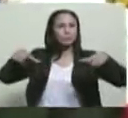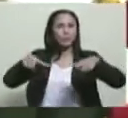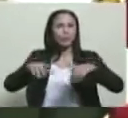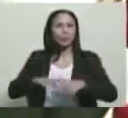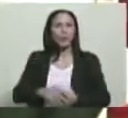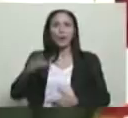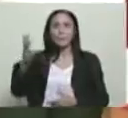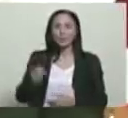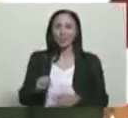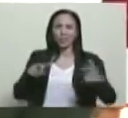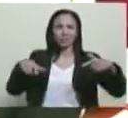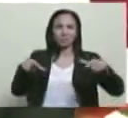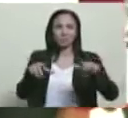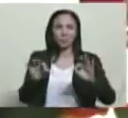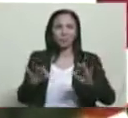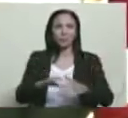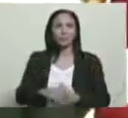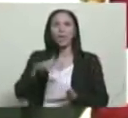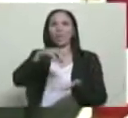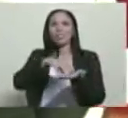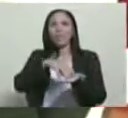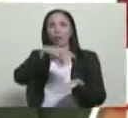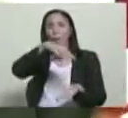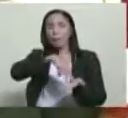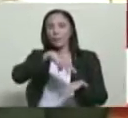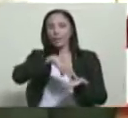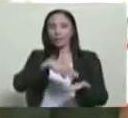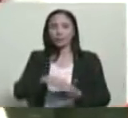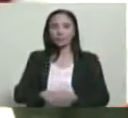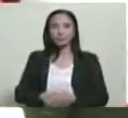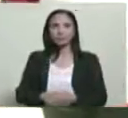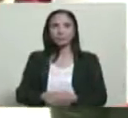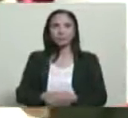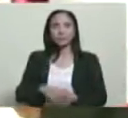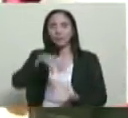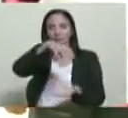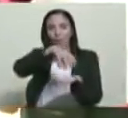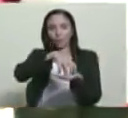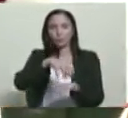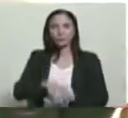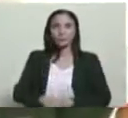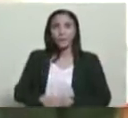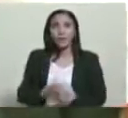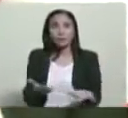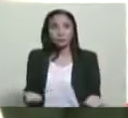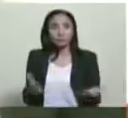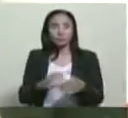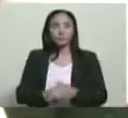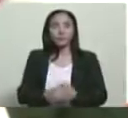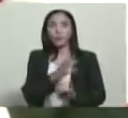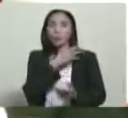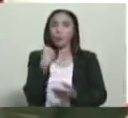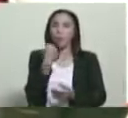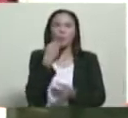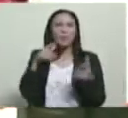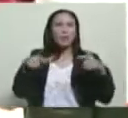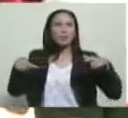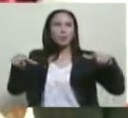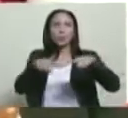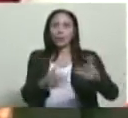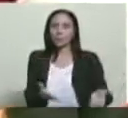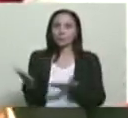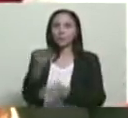en Petare, Estado Miranda. Bueno, presidente, acá la juventud está atendiendo su llamado. En este momento nos encontramos con